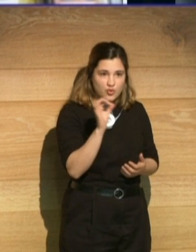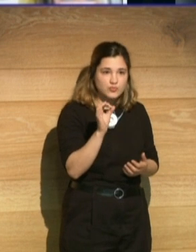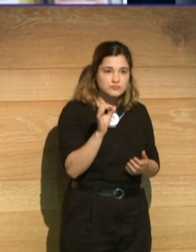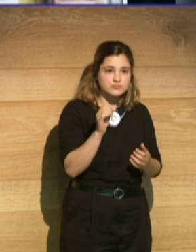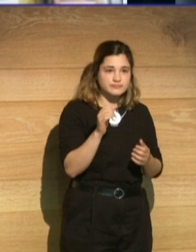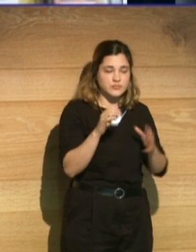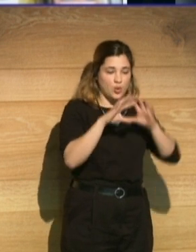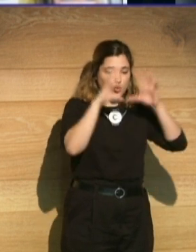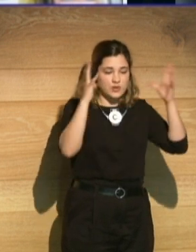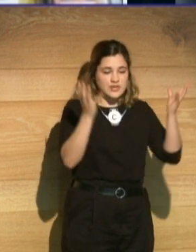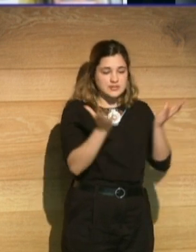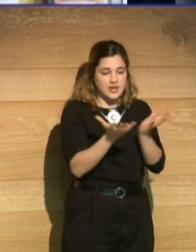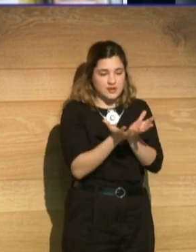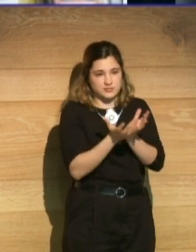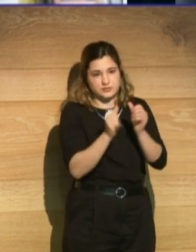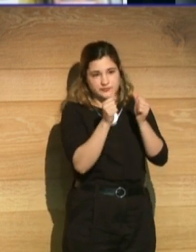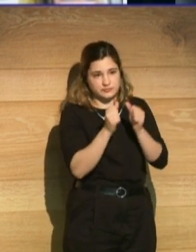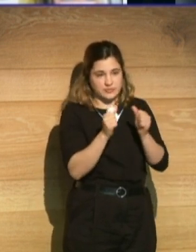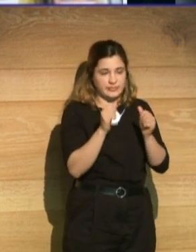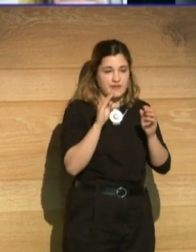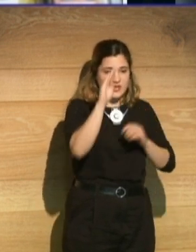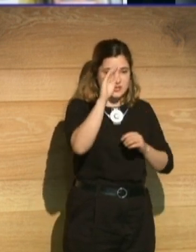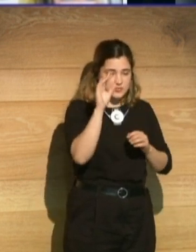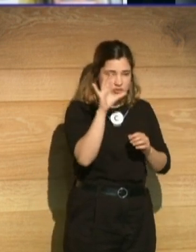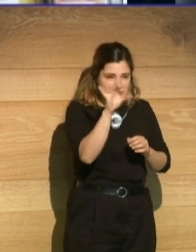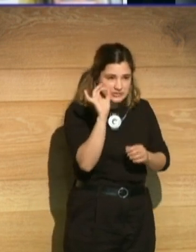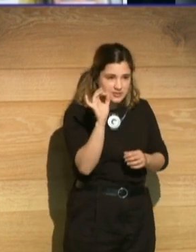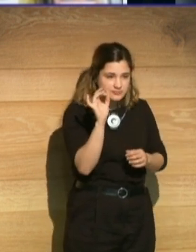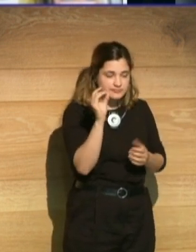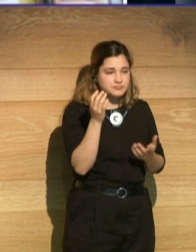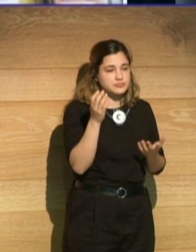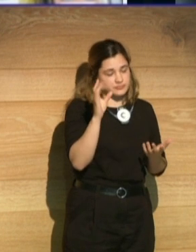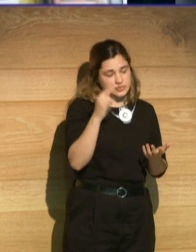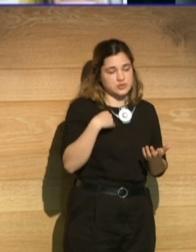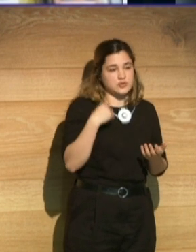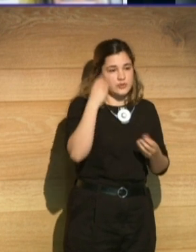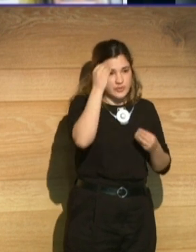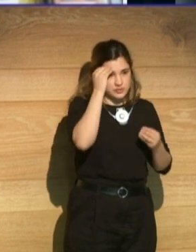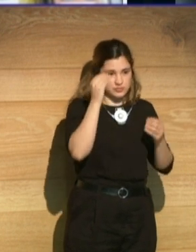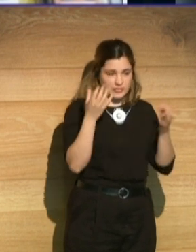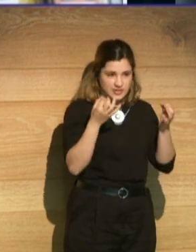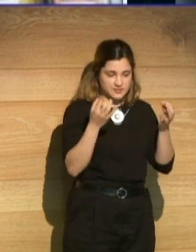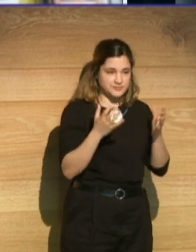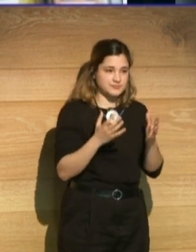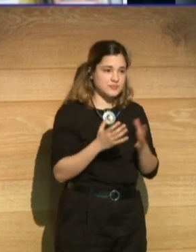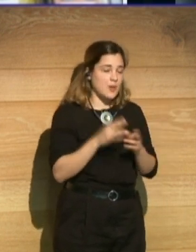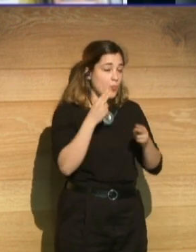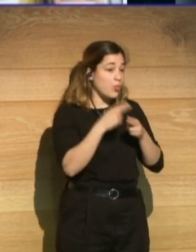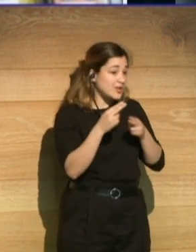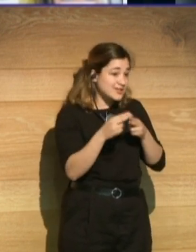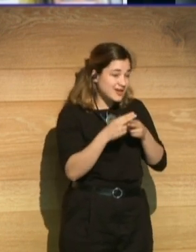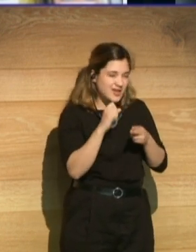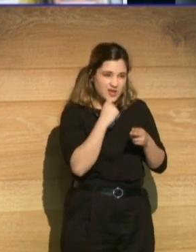universal para definir el fascismo, pues sí, yo podría definirlo de esta forma. Es la política